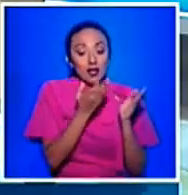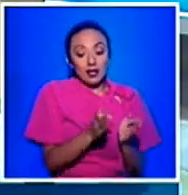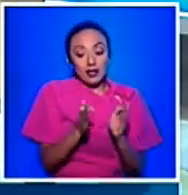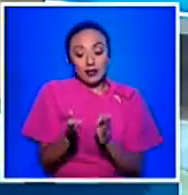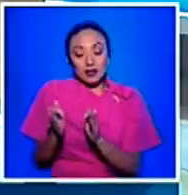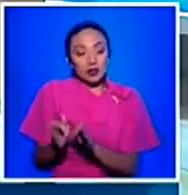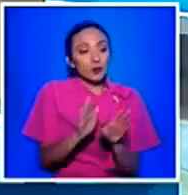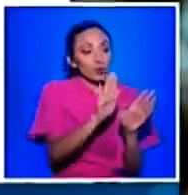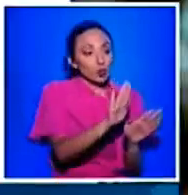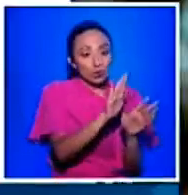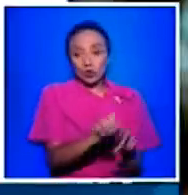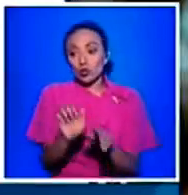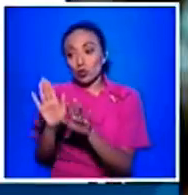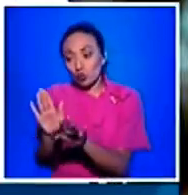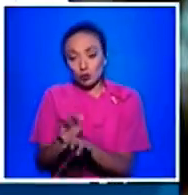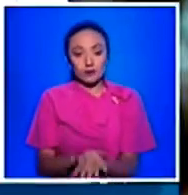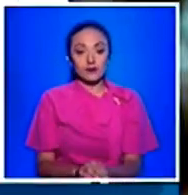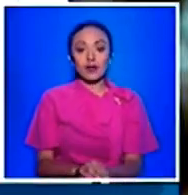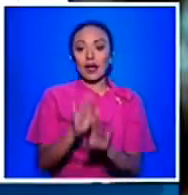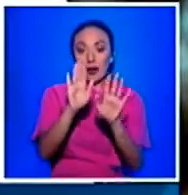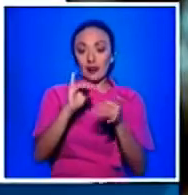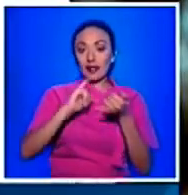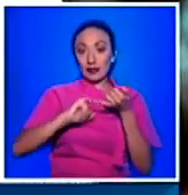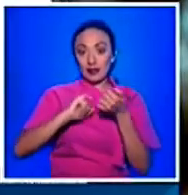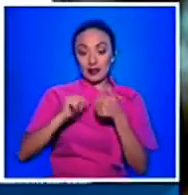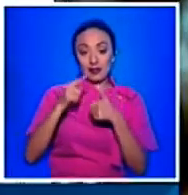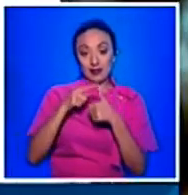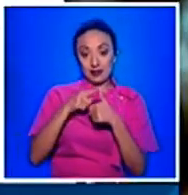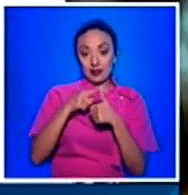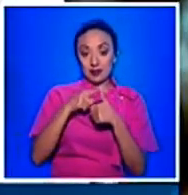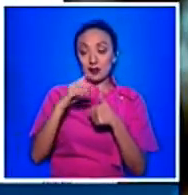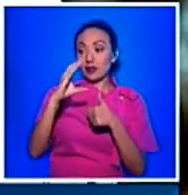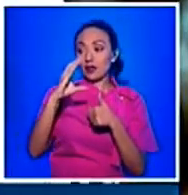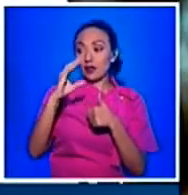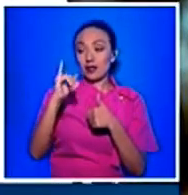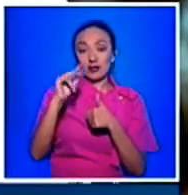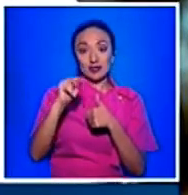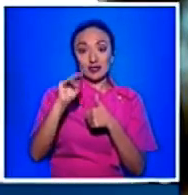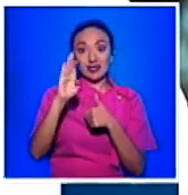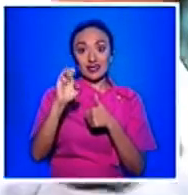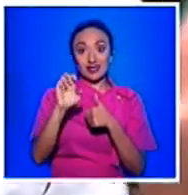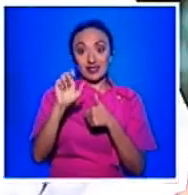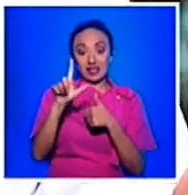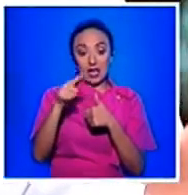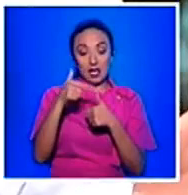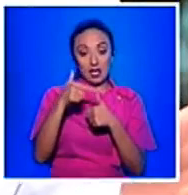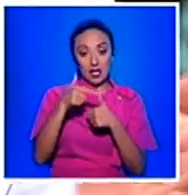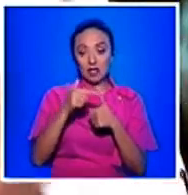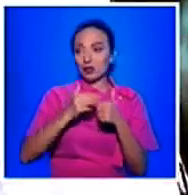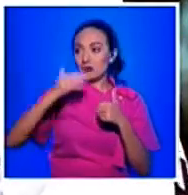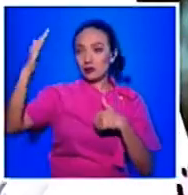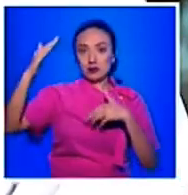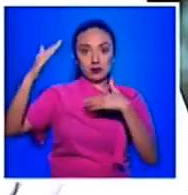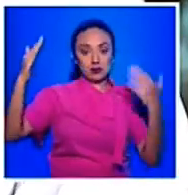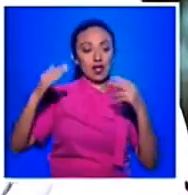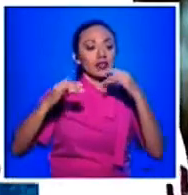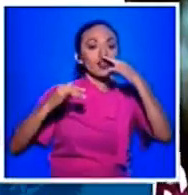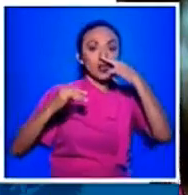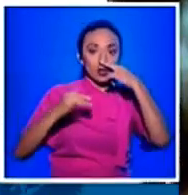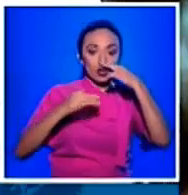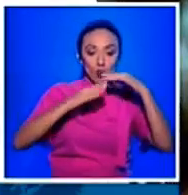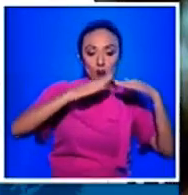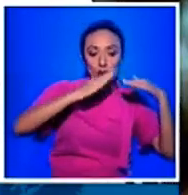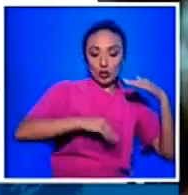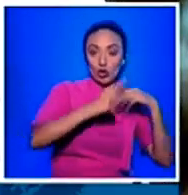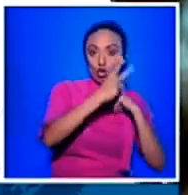puede recibir cada uno? Bueno, en cuanto al virus sincitial respiratorio específicamente, este afecta más a los dos extremos de la vida. Los niños pequeños,